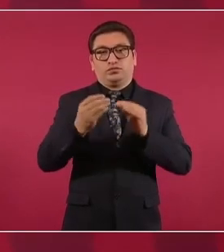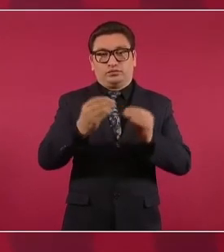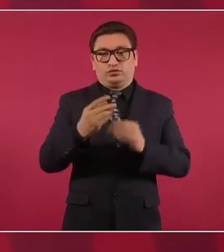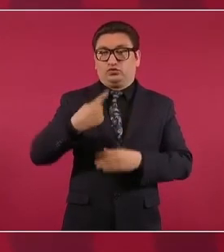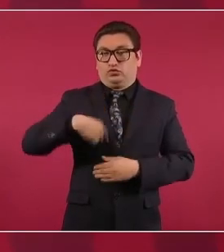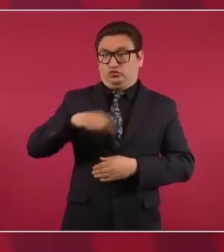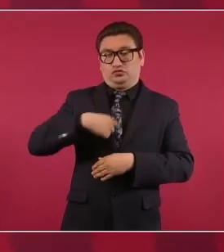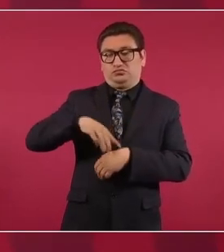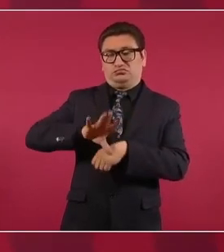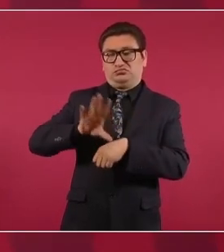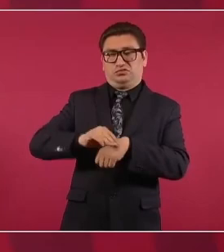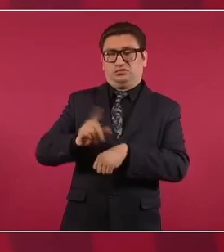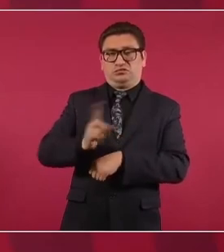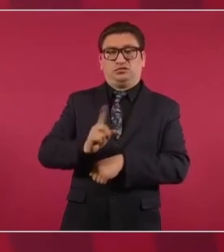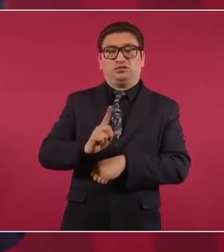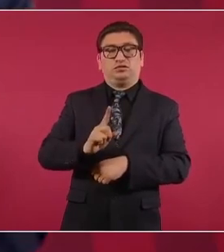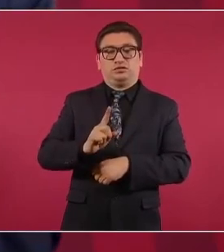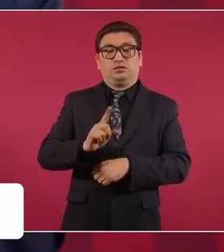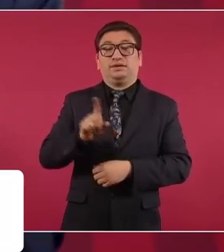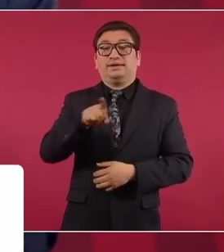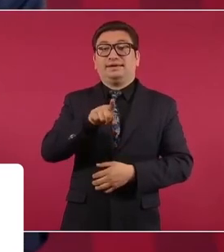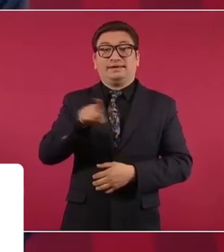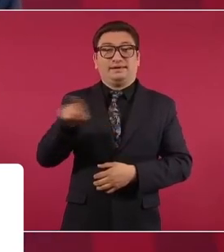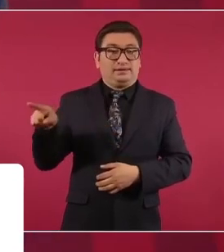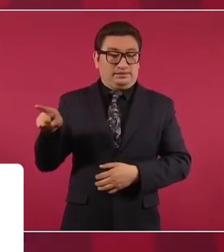gobierno. Ni ellos